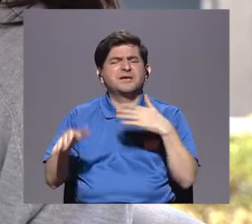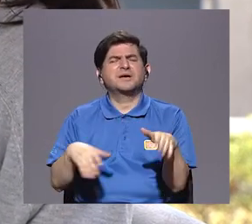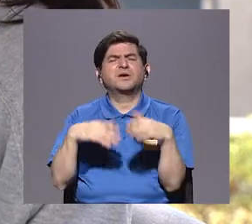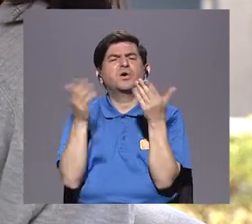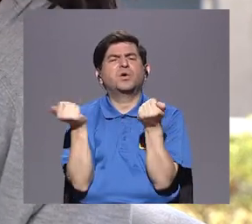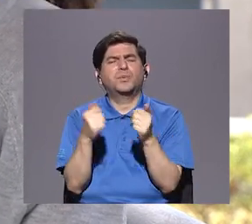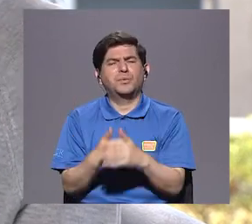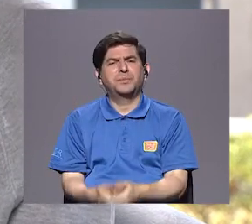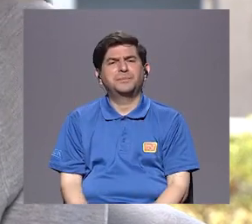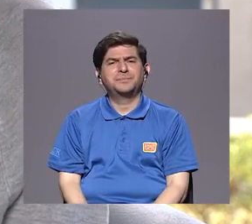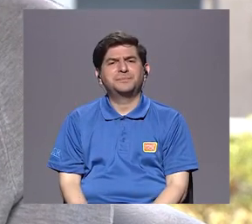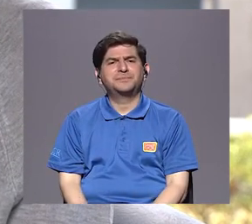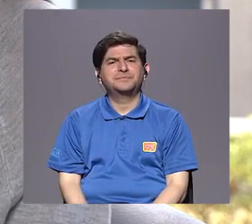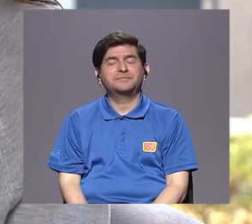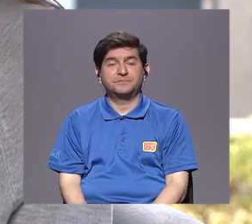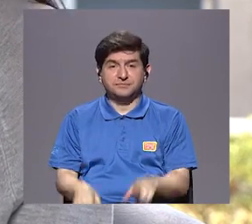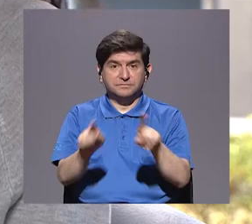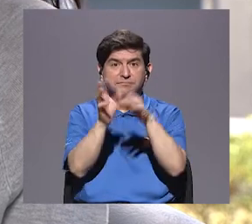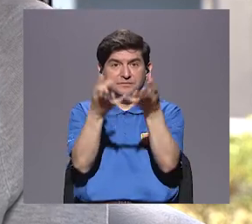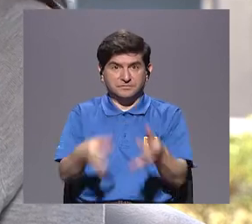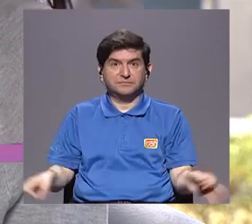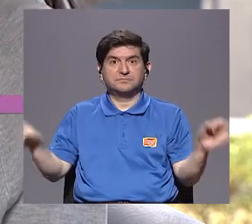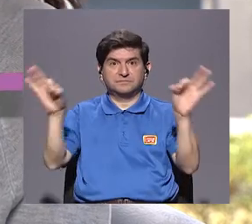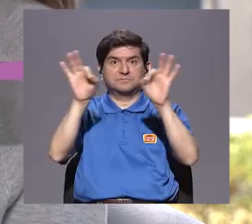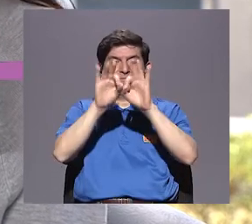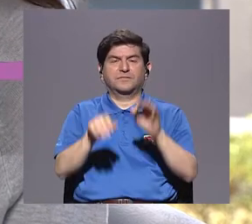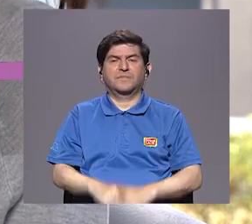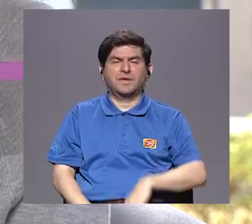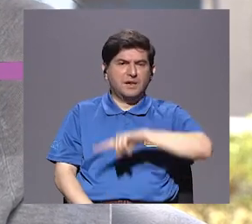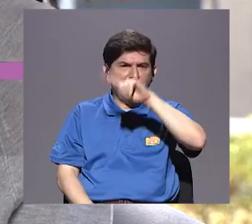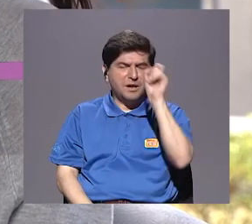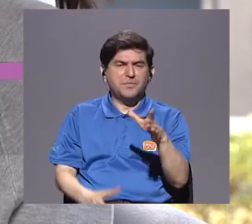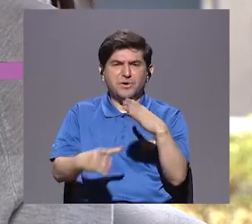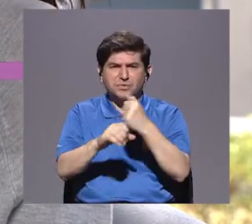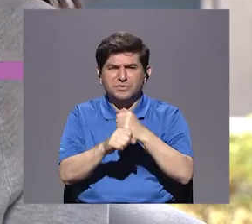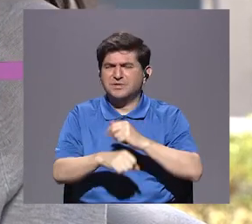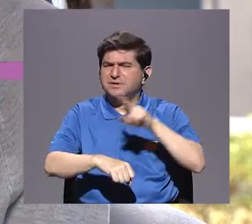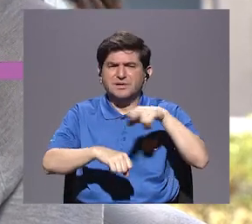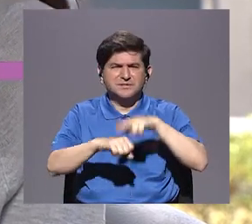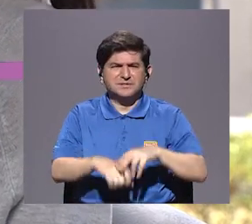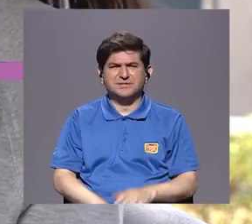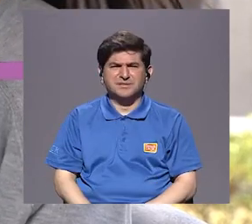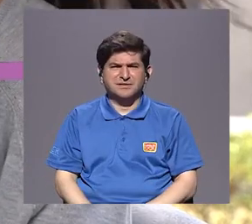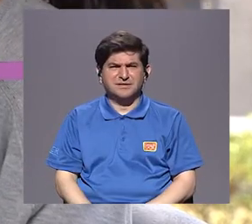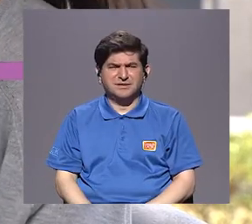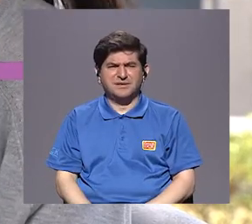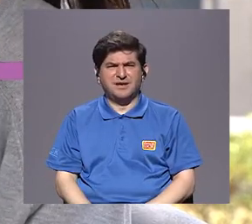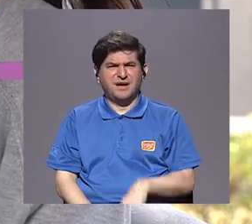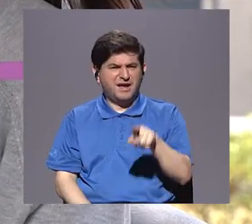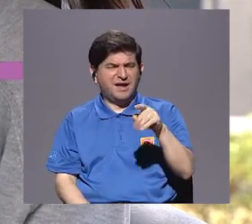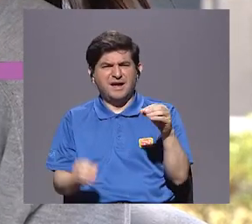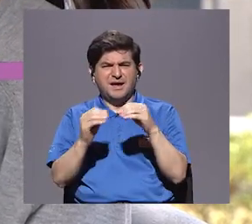siente. Y un punto muy importante, porque una pregunta que se hace mucho es, ¿por qué más hombres